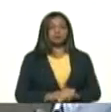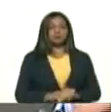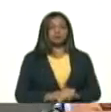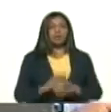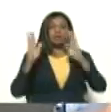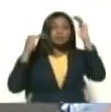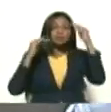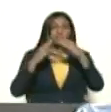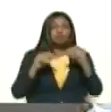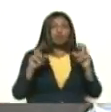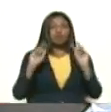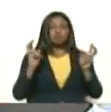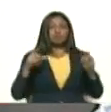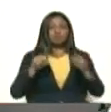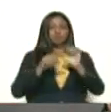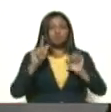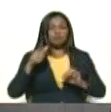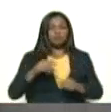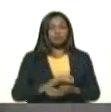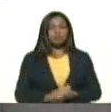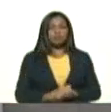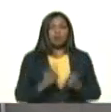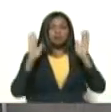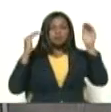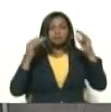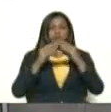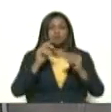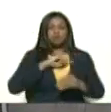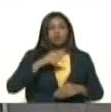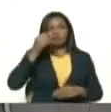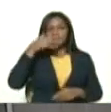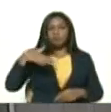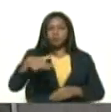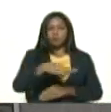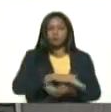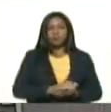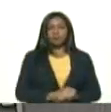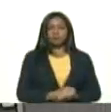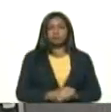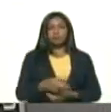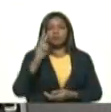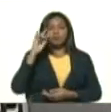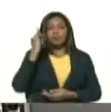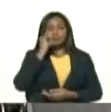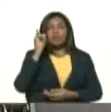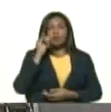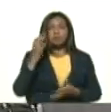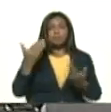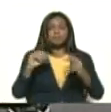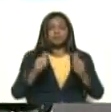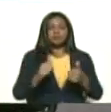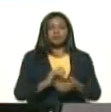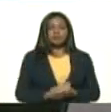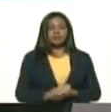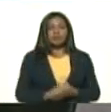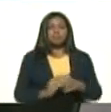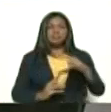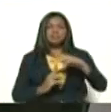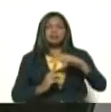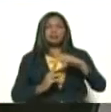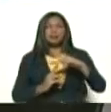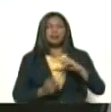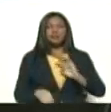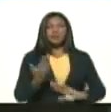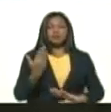Atendiendo todos los temas, atendiendo a nuestro pueblo. Tenemos un video que nos está llegando desde el Táchira. El Táchira es